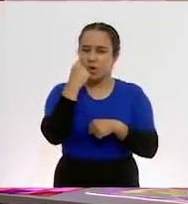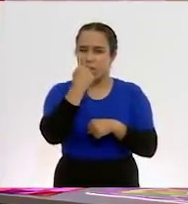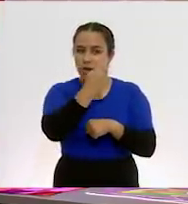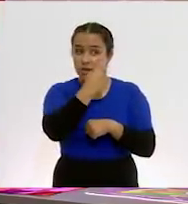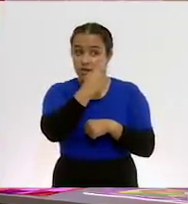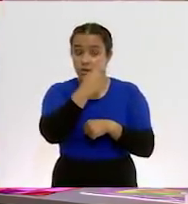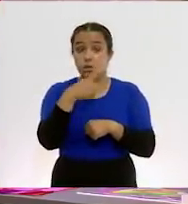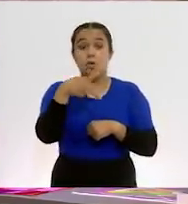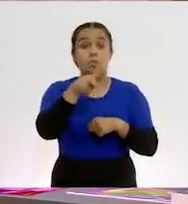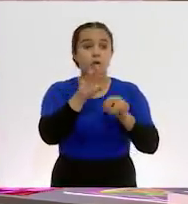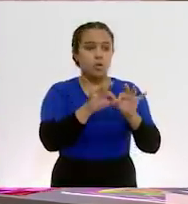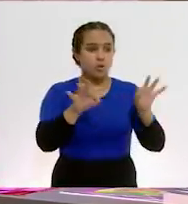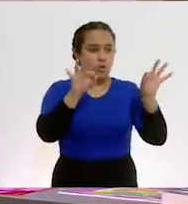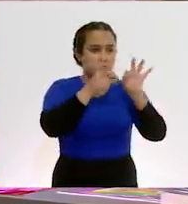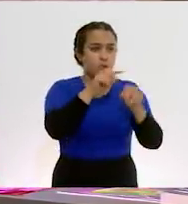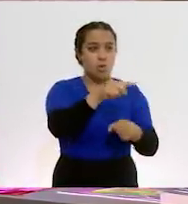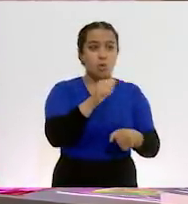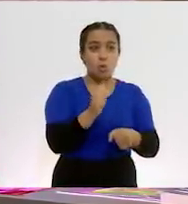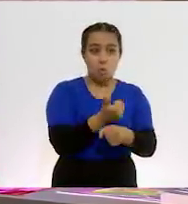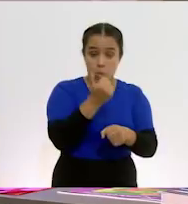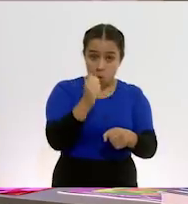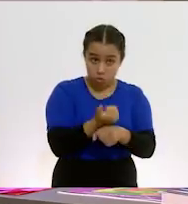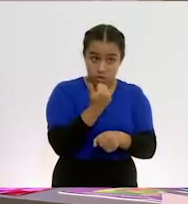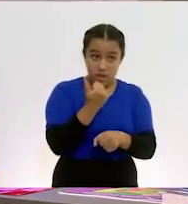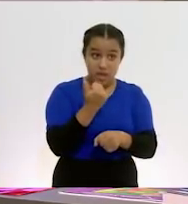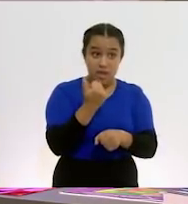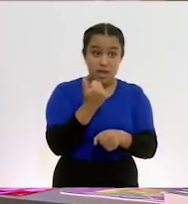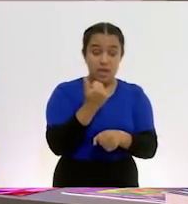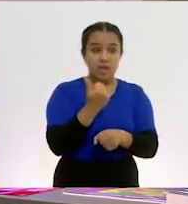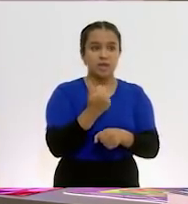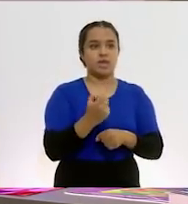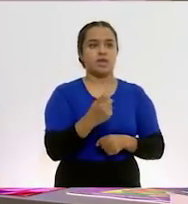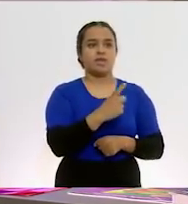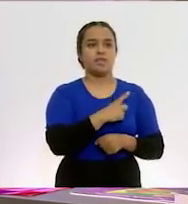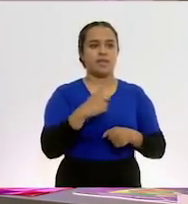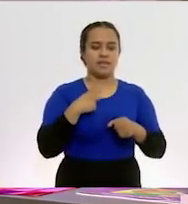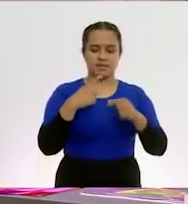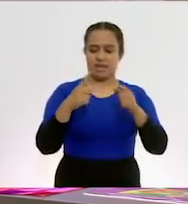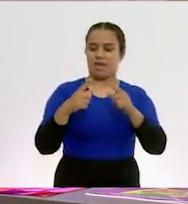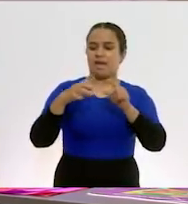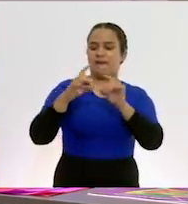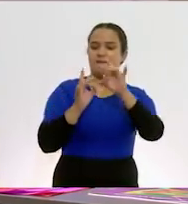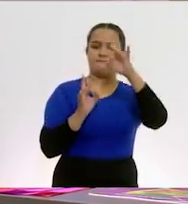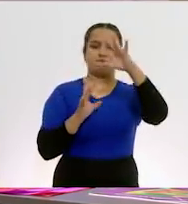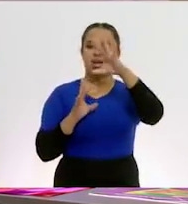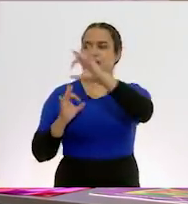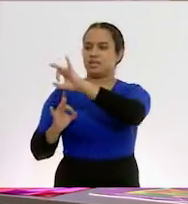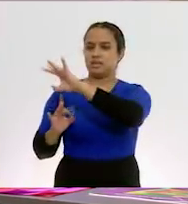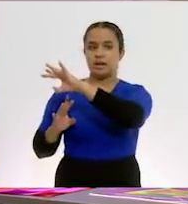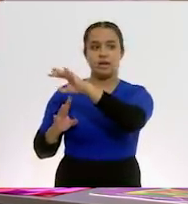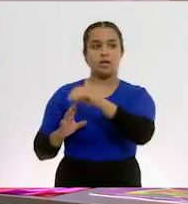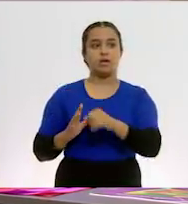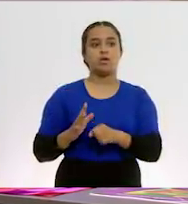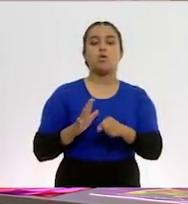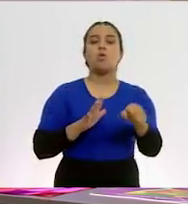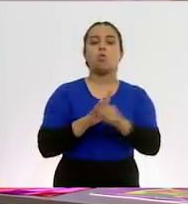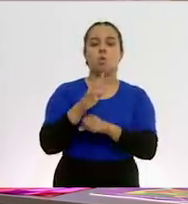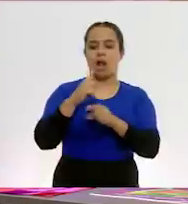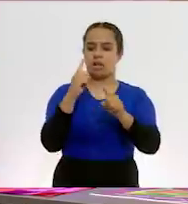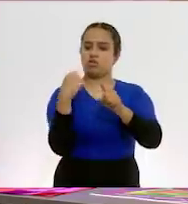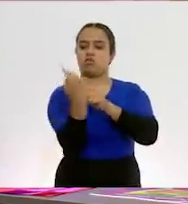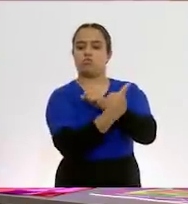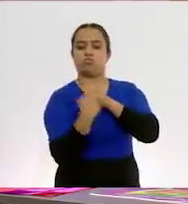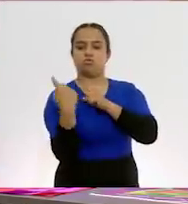bien importante que esta botella tenga estas flechitas, pues estas te van a indicar el turno. Ah,